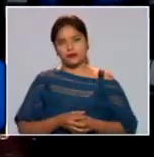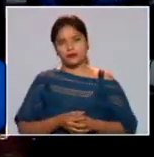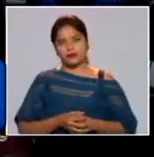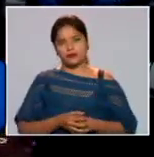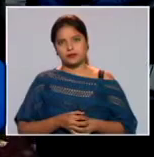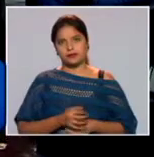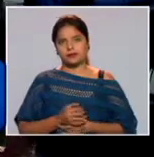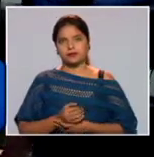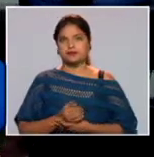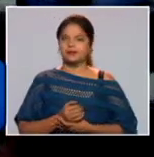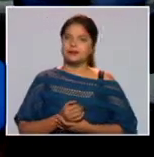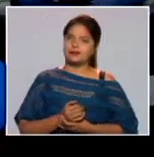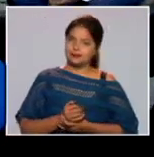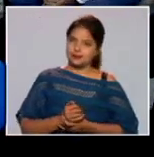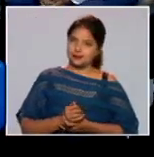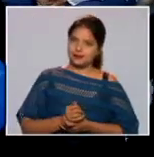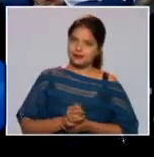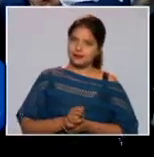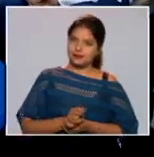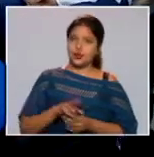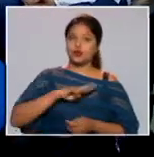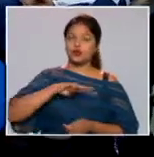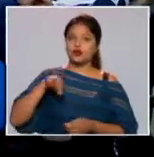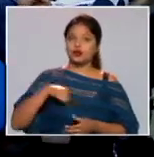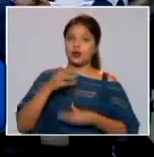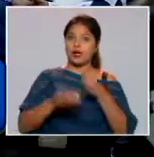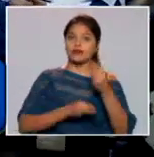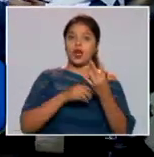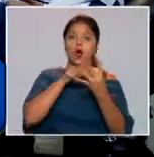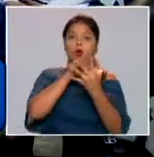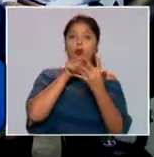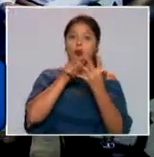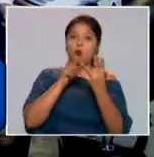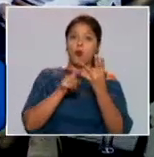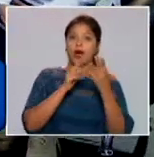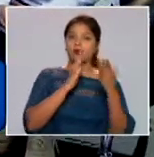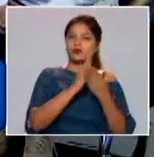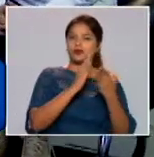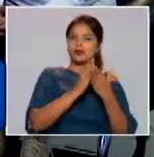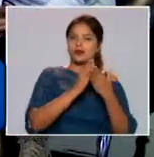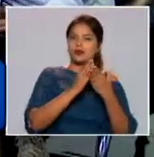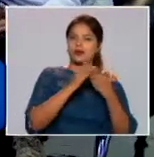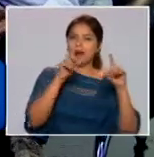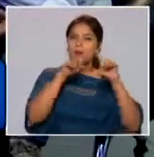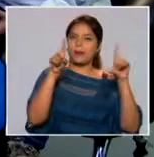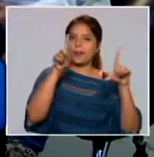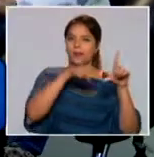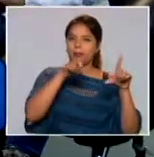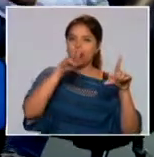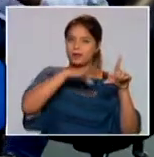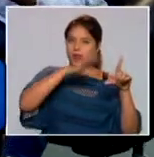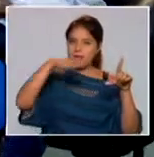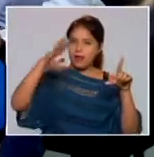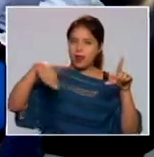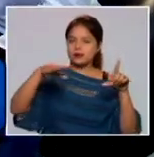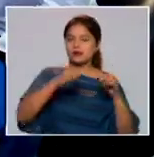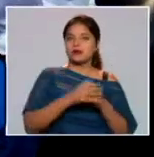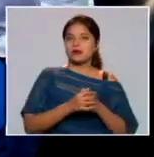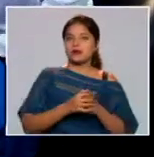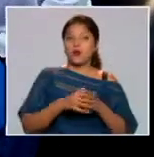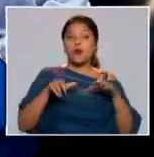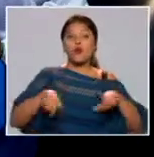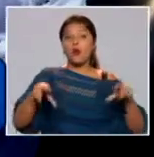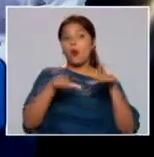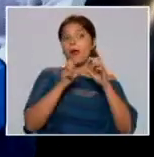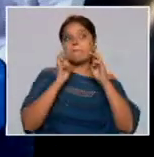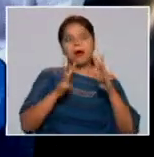eso bueno nosotros desarrollamos cuatro salones de artistas plásticos e invitamos Este era un salón maravilloso